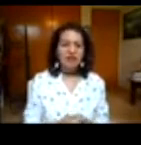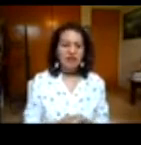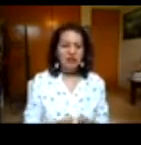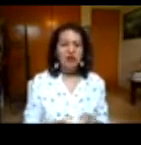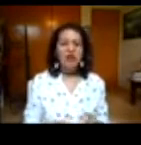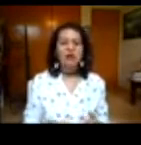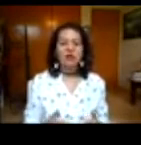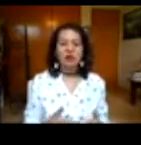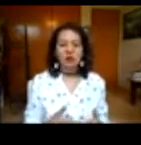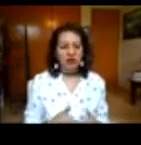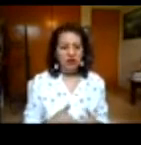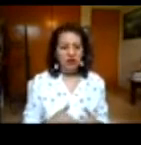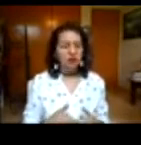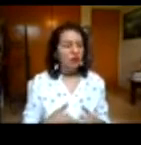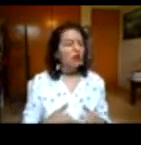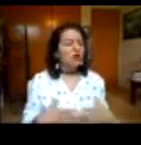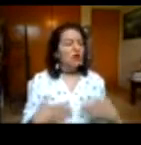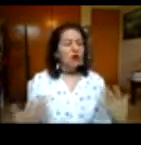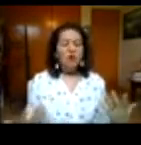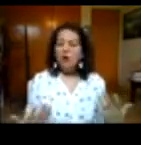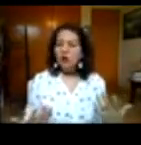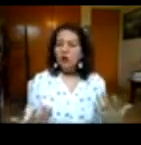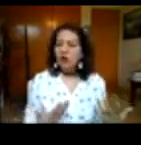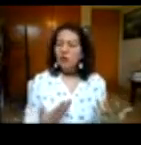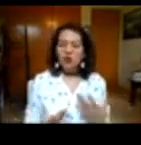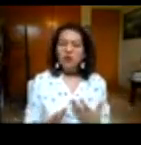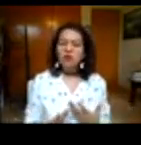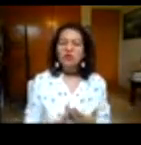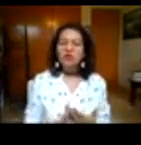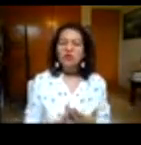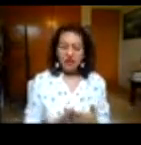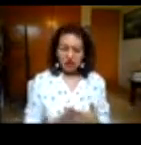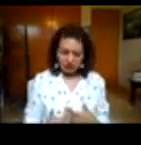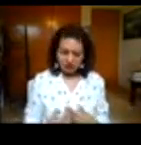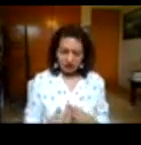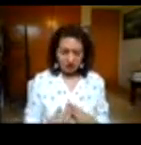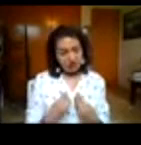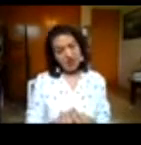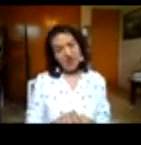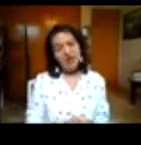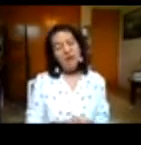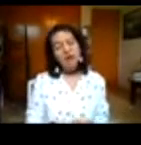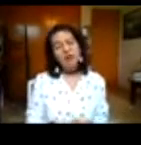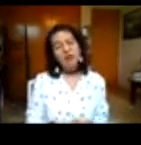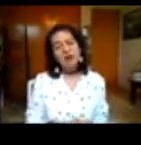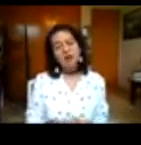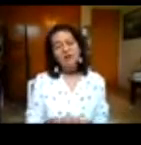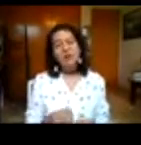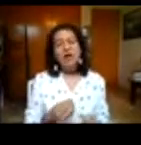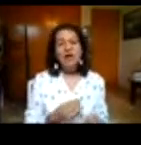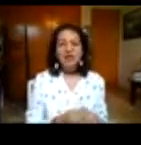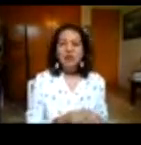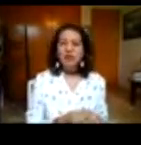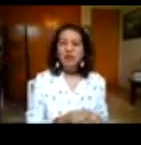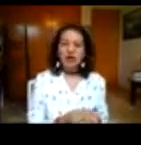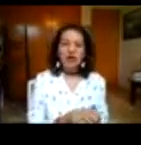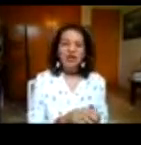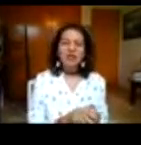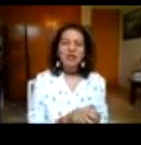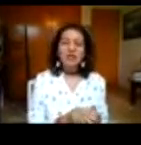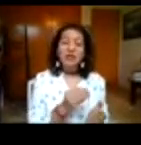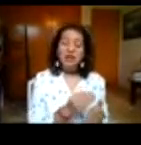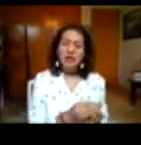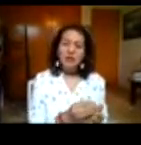se relacionan con el Congreso, ¿no? ¿Cómo le podemos acercar las plataformas que tenemos a mano a las